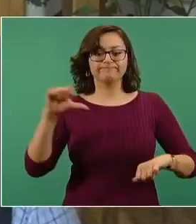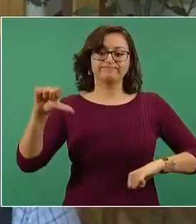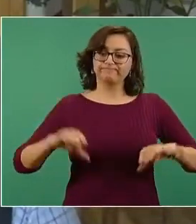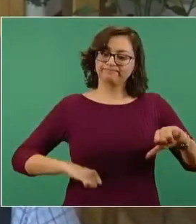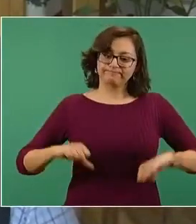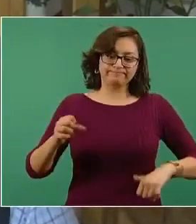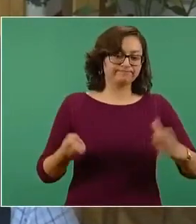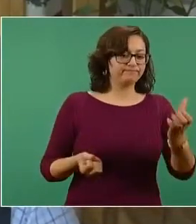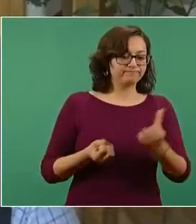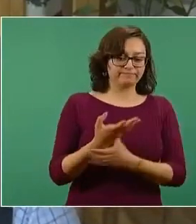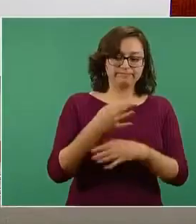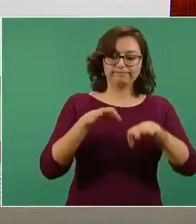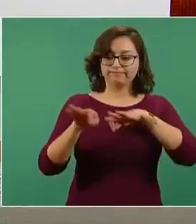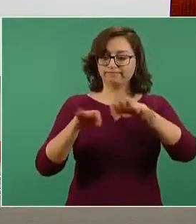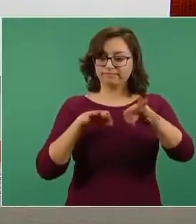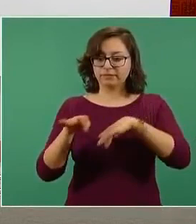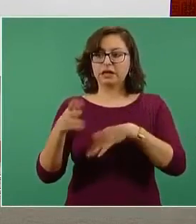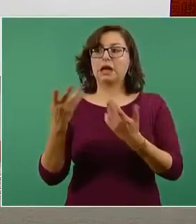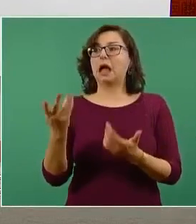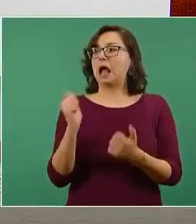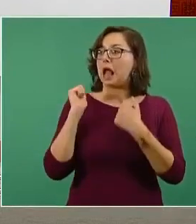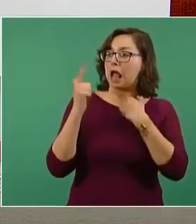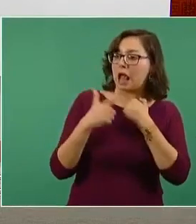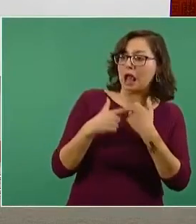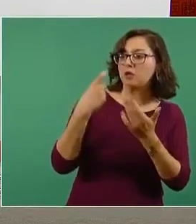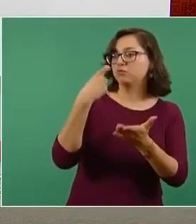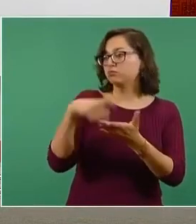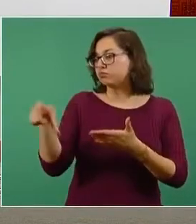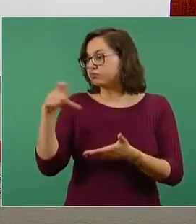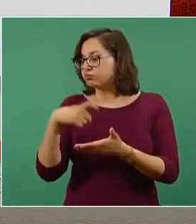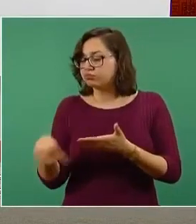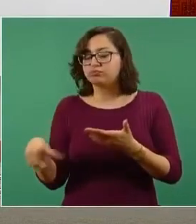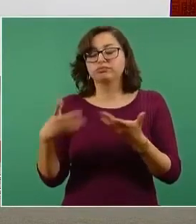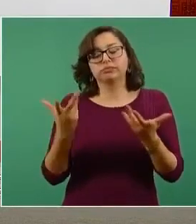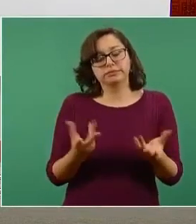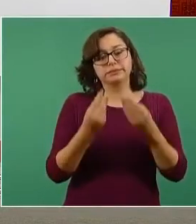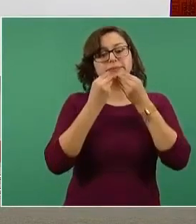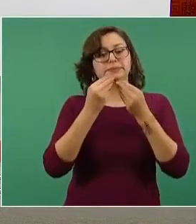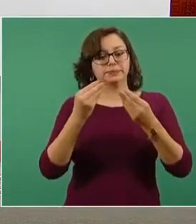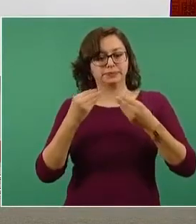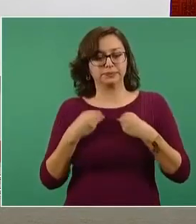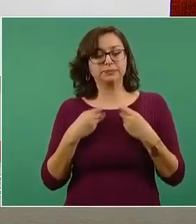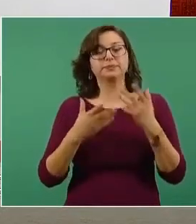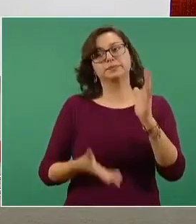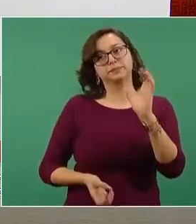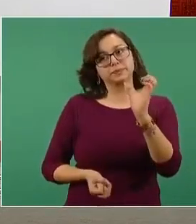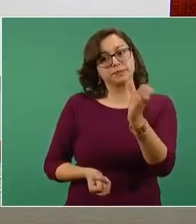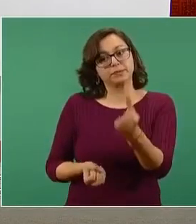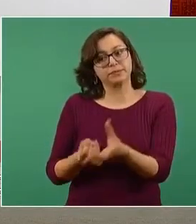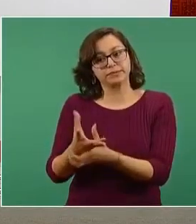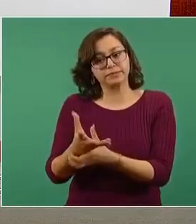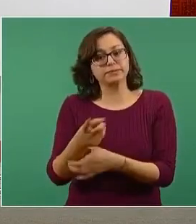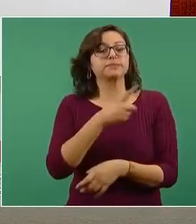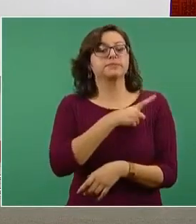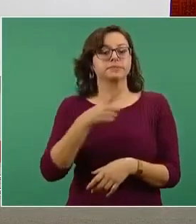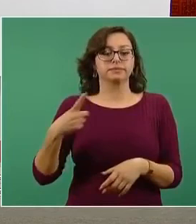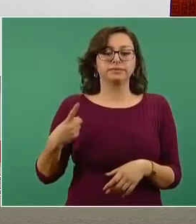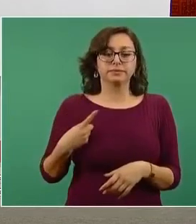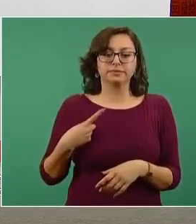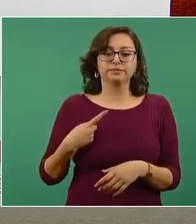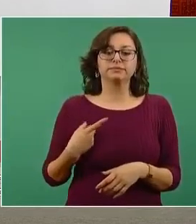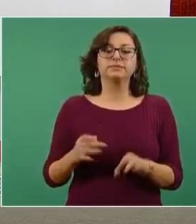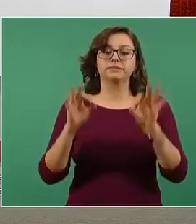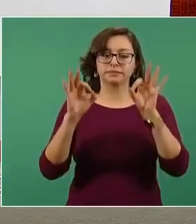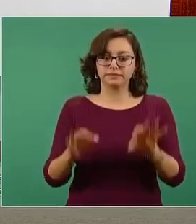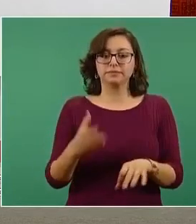a laborar, tenemos que ir a una consulta, tenemos que ir a adquirir nuestros insumos, pues entonces debemos de, obviamente, usar de